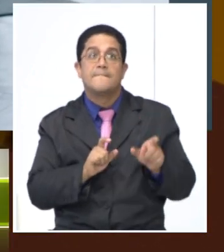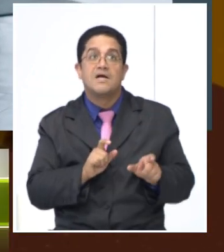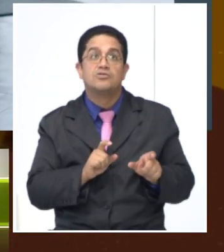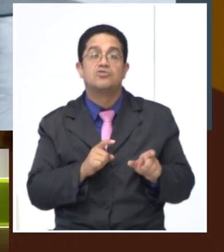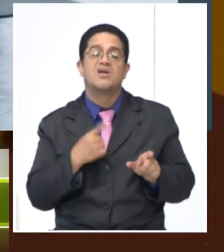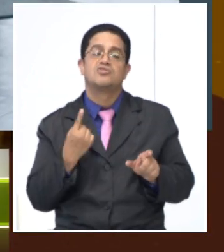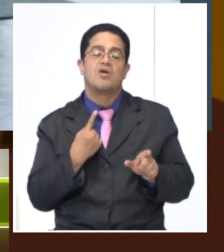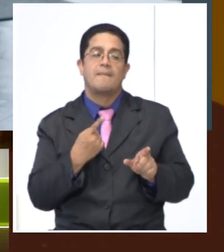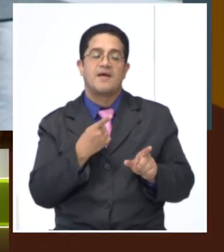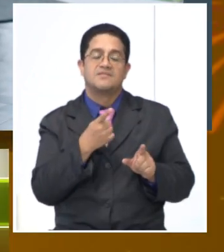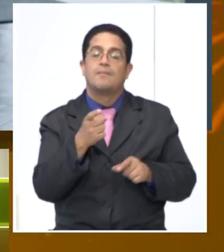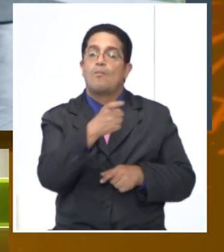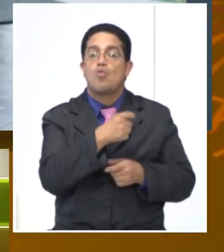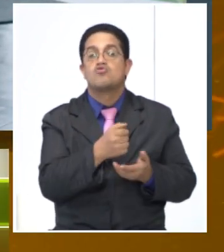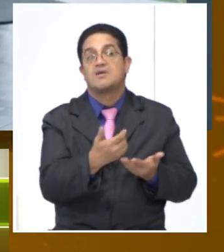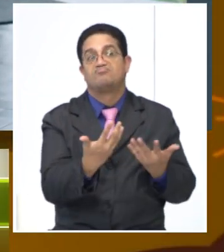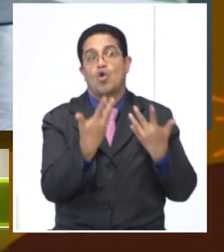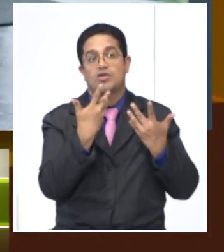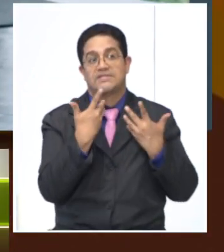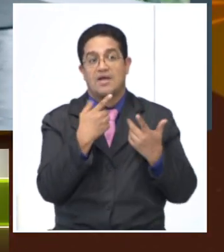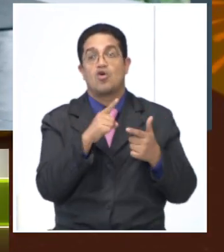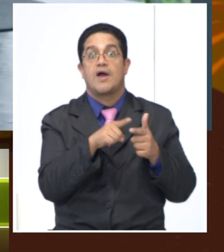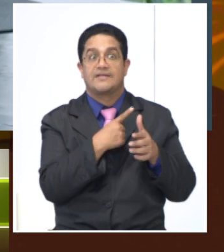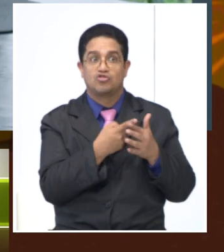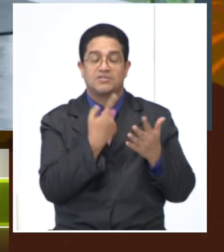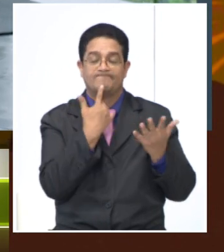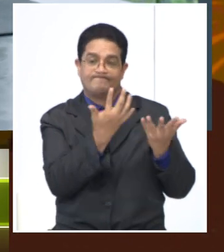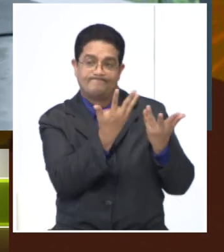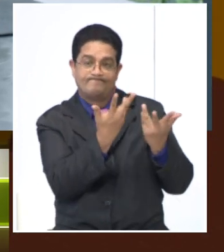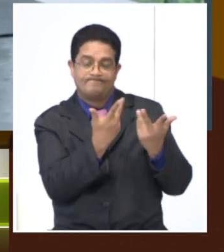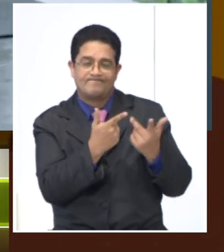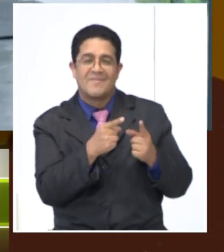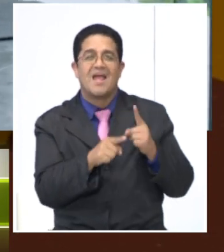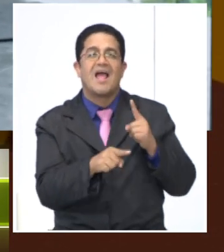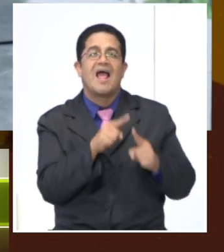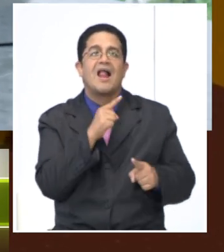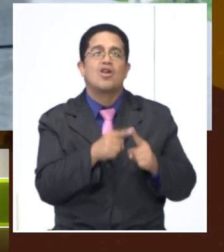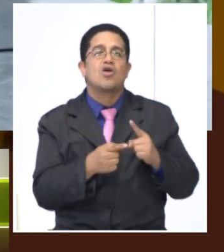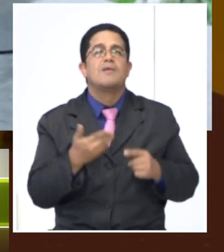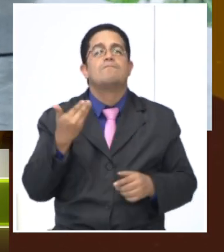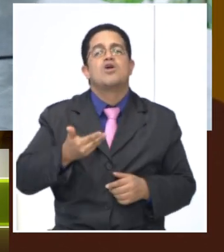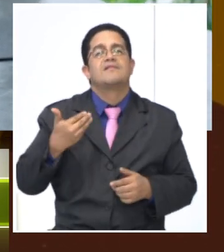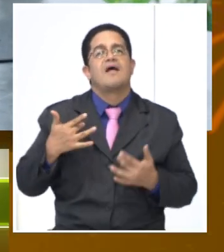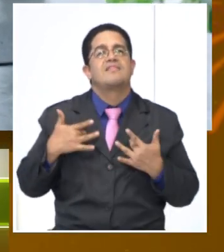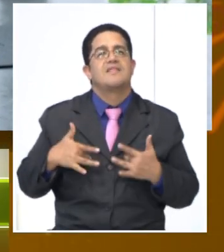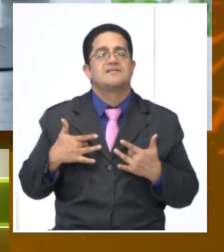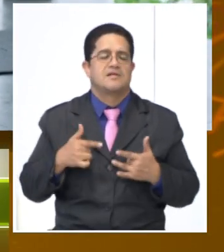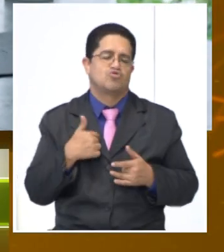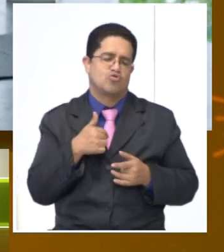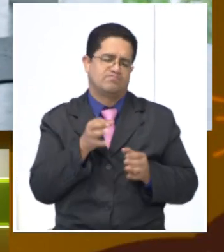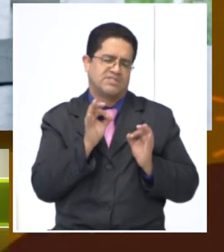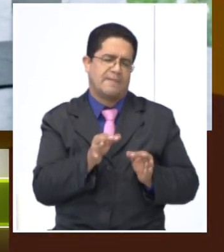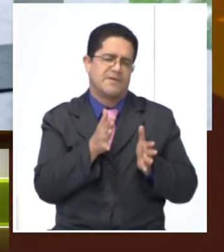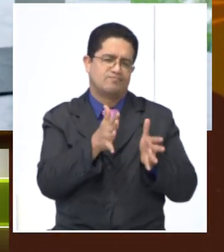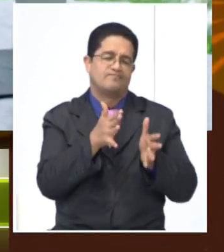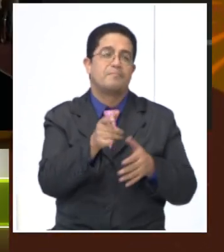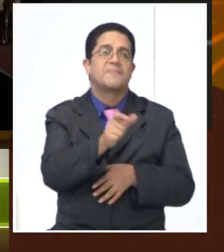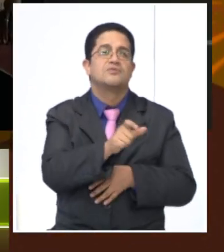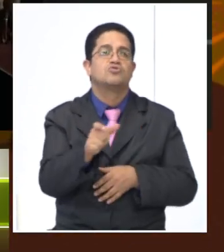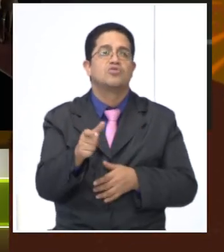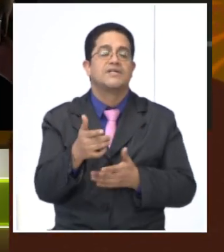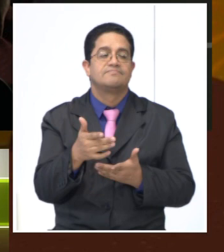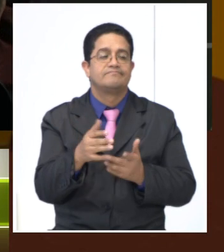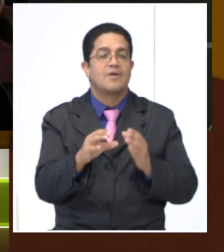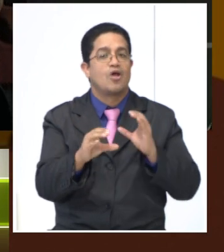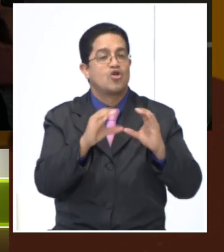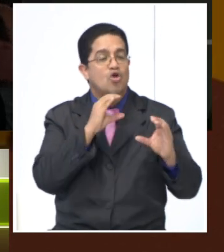por un acompañamiento. Y al tener estas herramientas, incluso una de las cosas importantes que yo siempre le comento a mis pacientes es el hecho de la